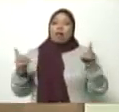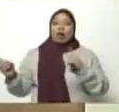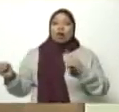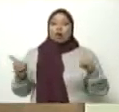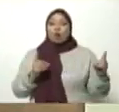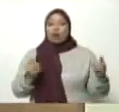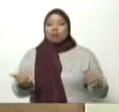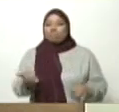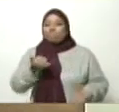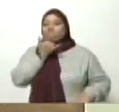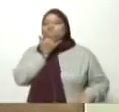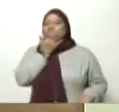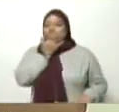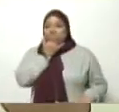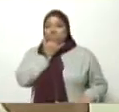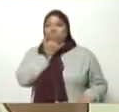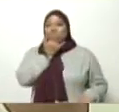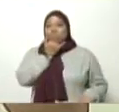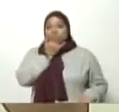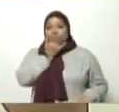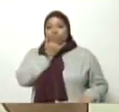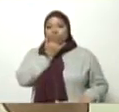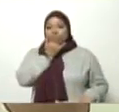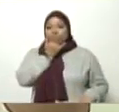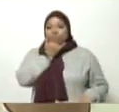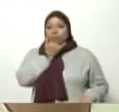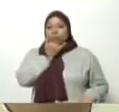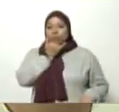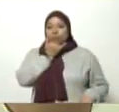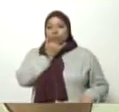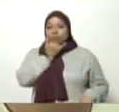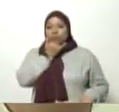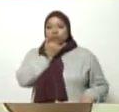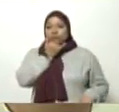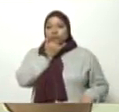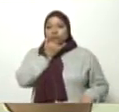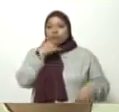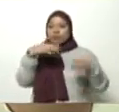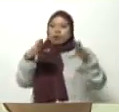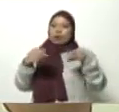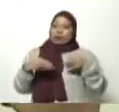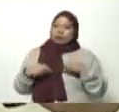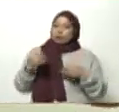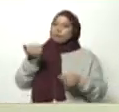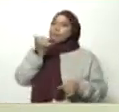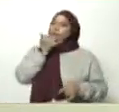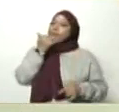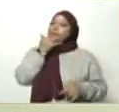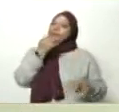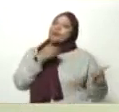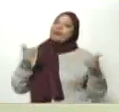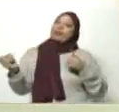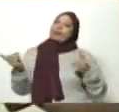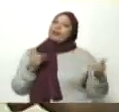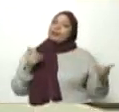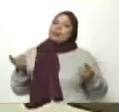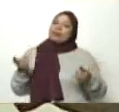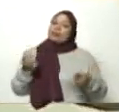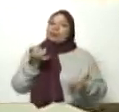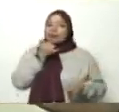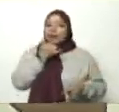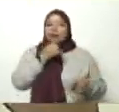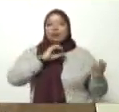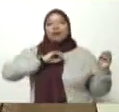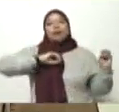ellos. Ellos pensaron que cuando se aceptaba sentarnos, después que el presidente Nicolás Maduro hizo ¿cuántos